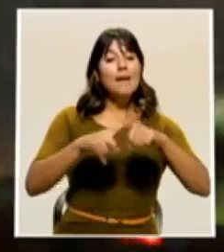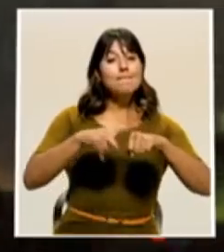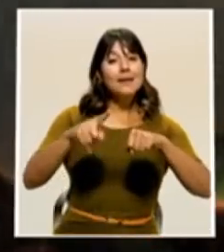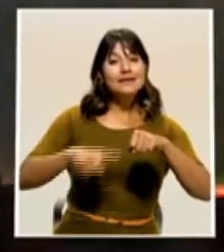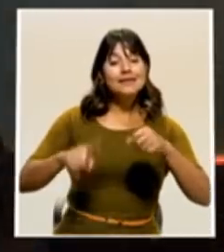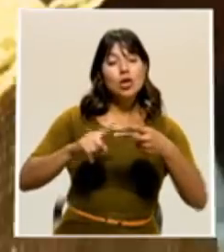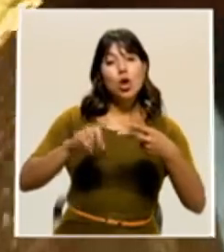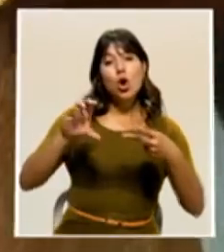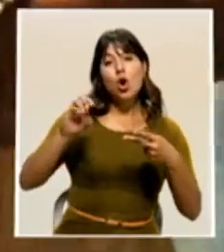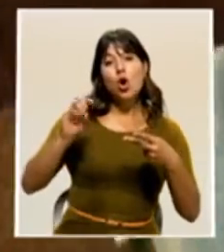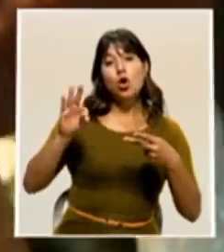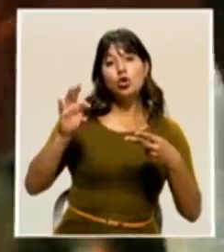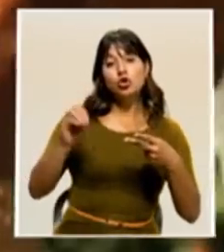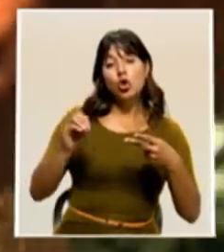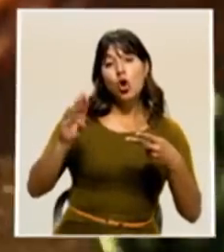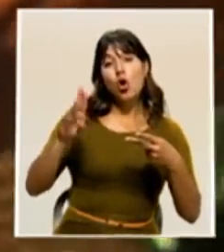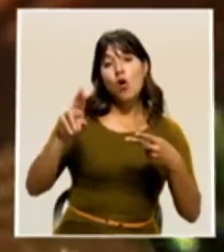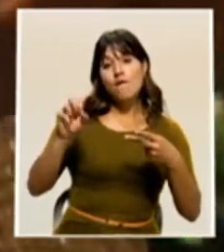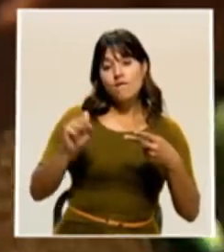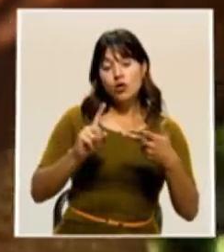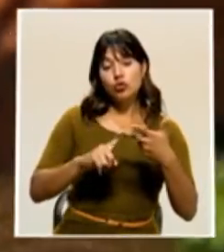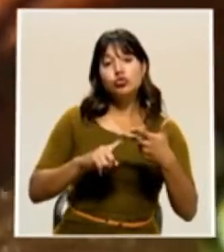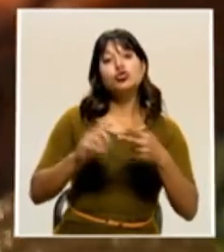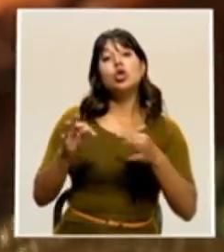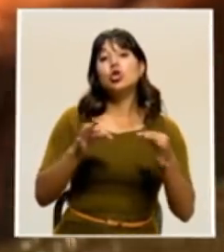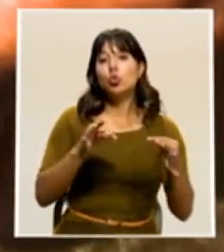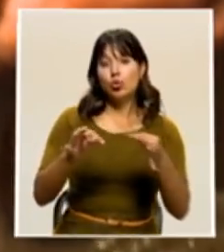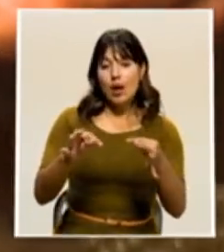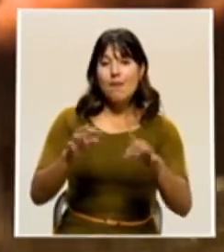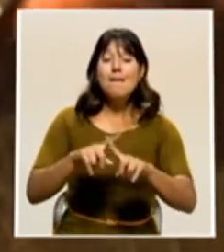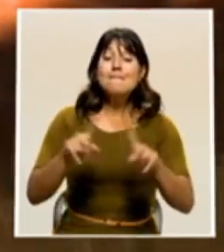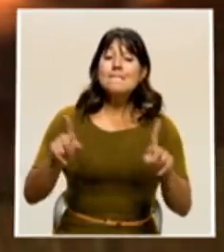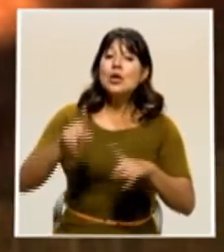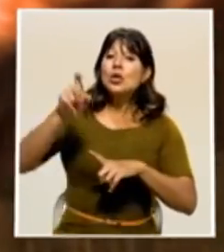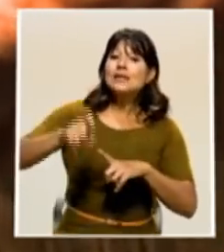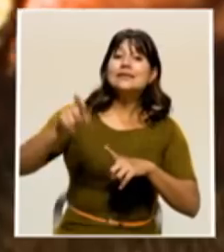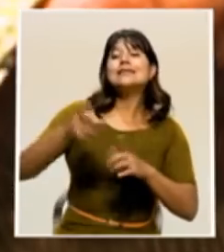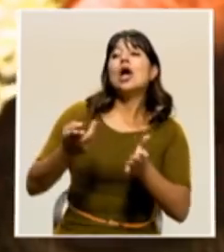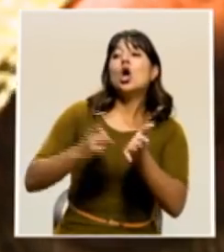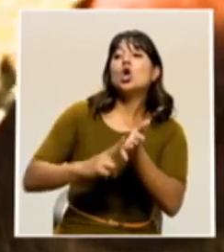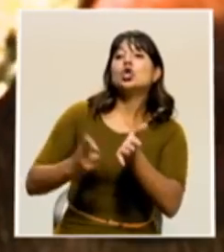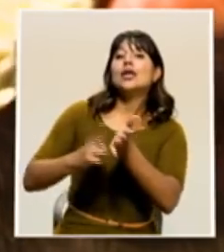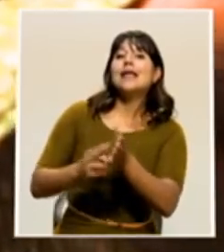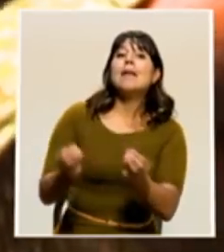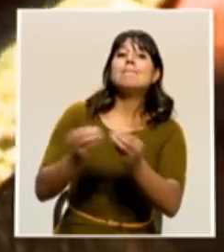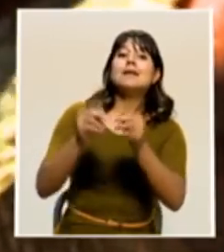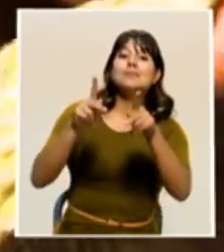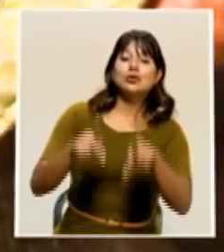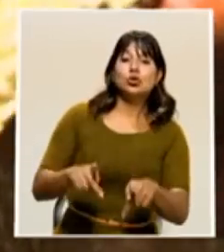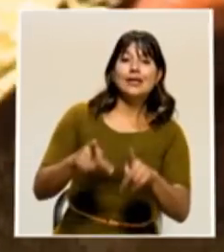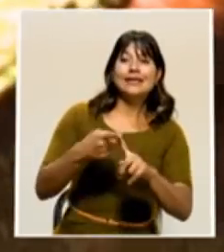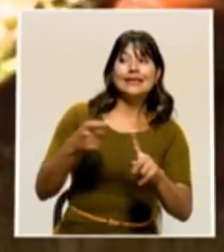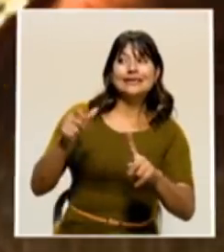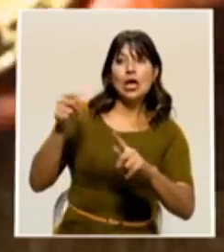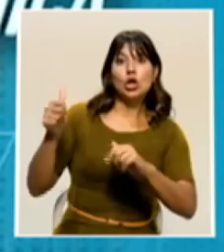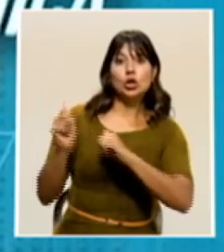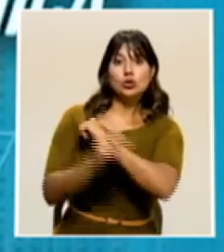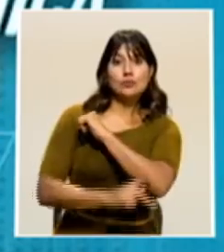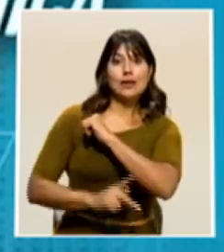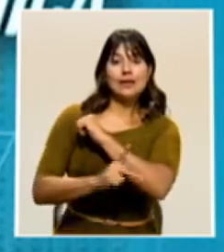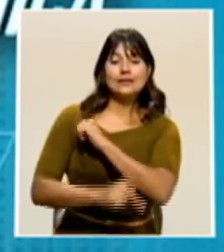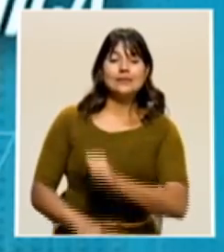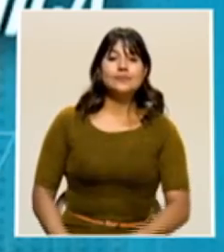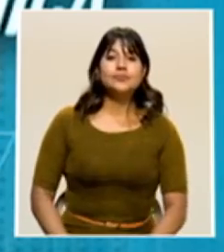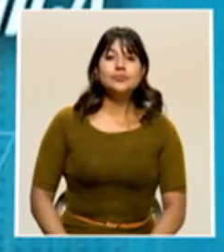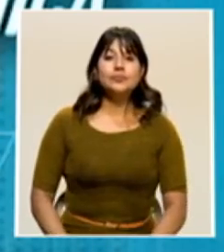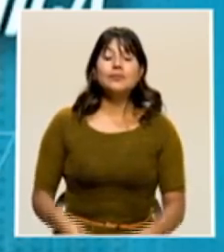y Turrialba. Sin embargo, es necesario traer más mano de obra del extranjero. Ya